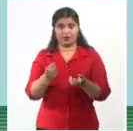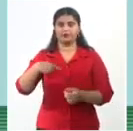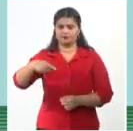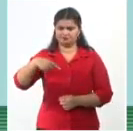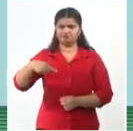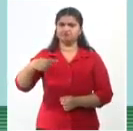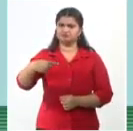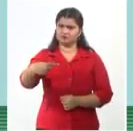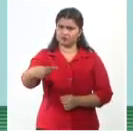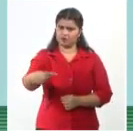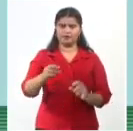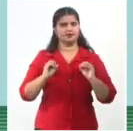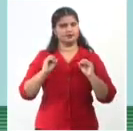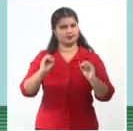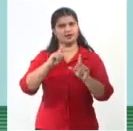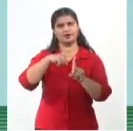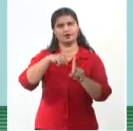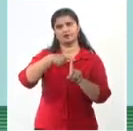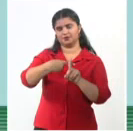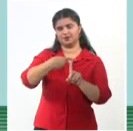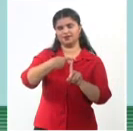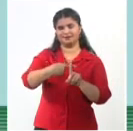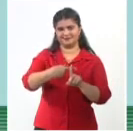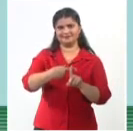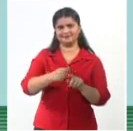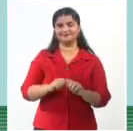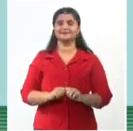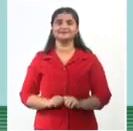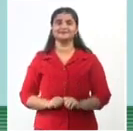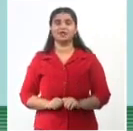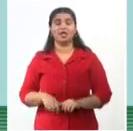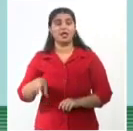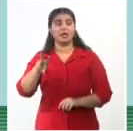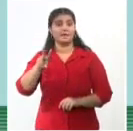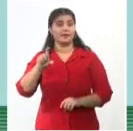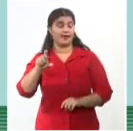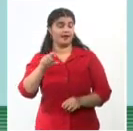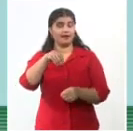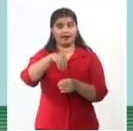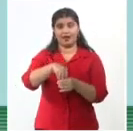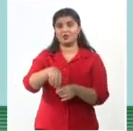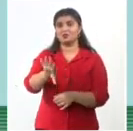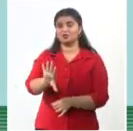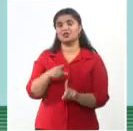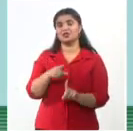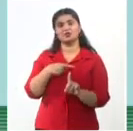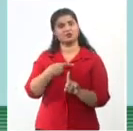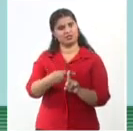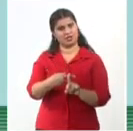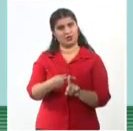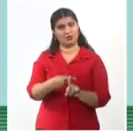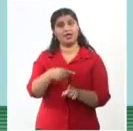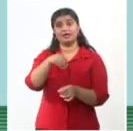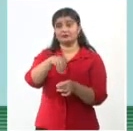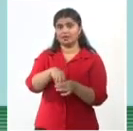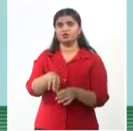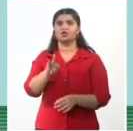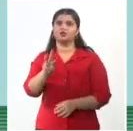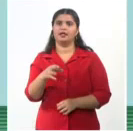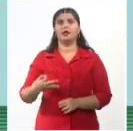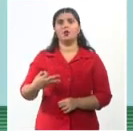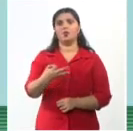casos en el día de ayer. Villa Clara diagnosticó 5 casos en 3 de sus 12